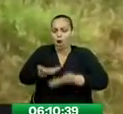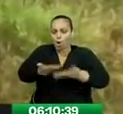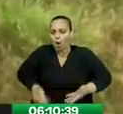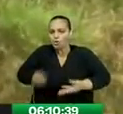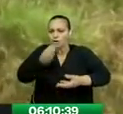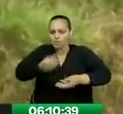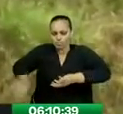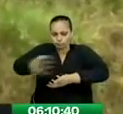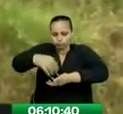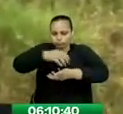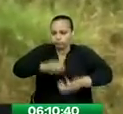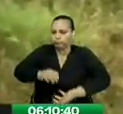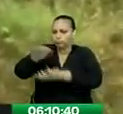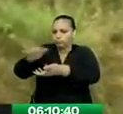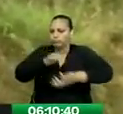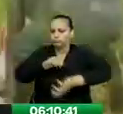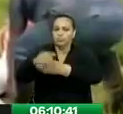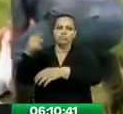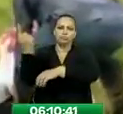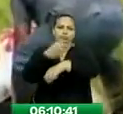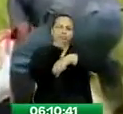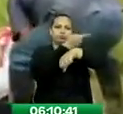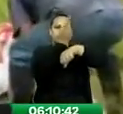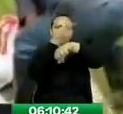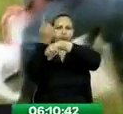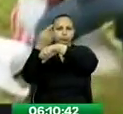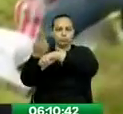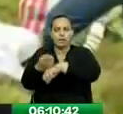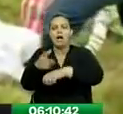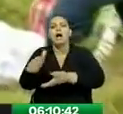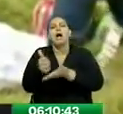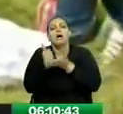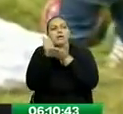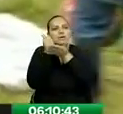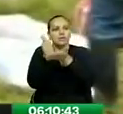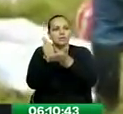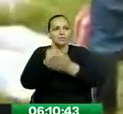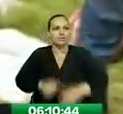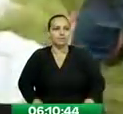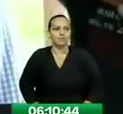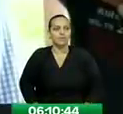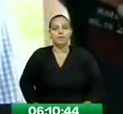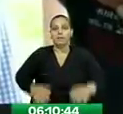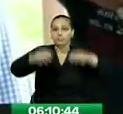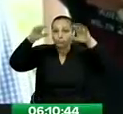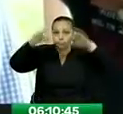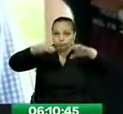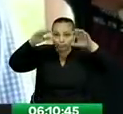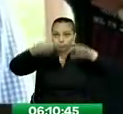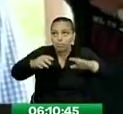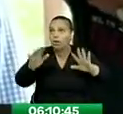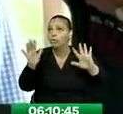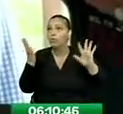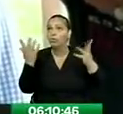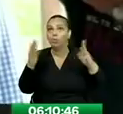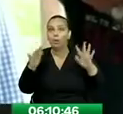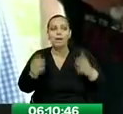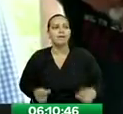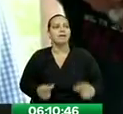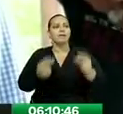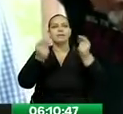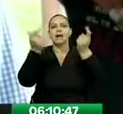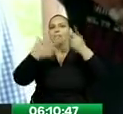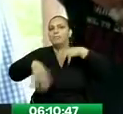operación que pudo realizarse gracias a que mejoraron en algo las condiciones climáticas. Con esto creo que damos cuenta de